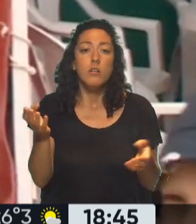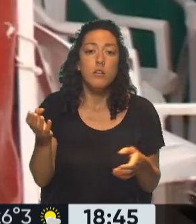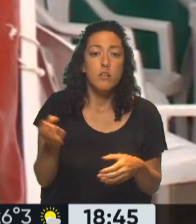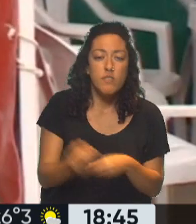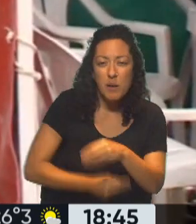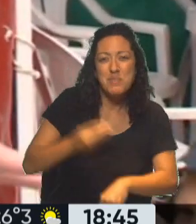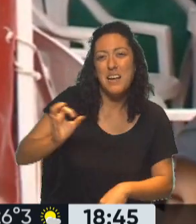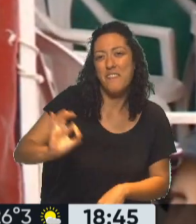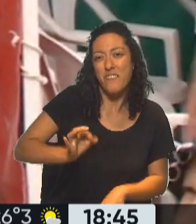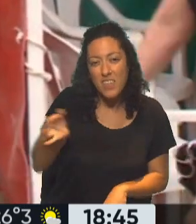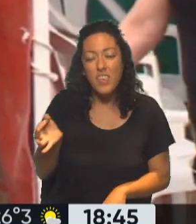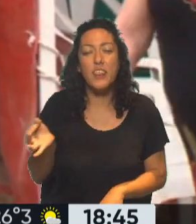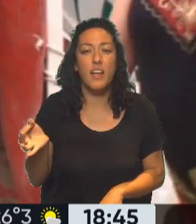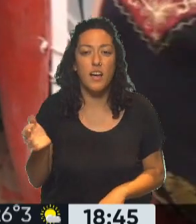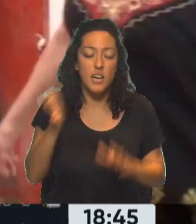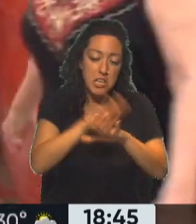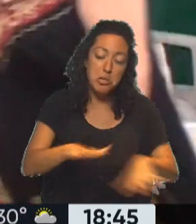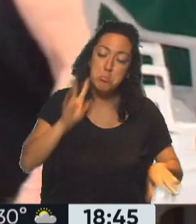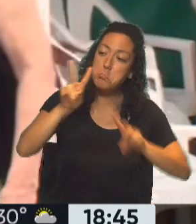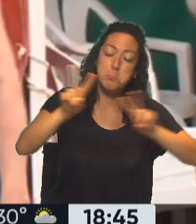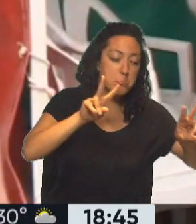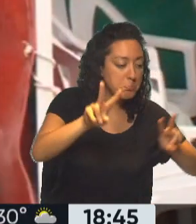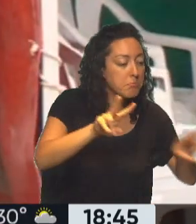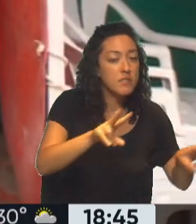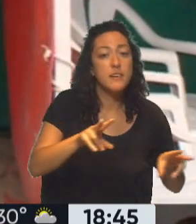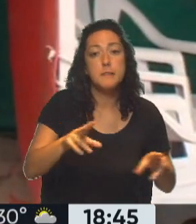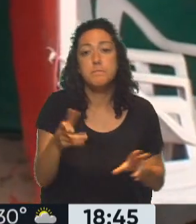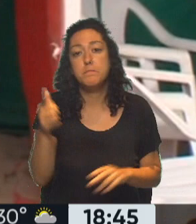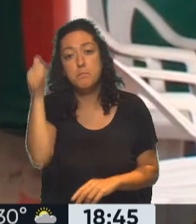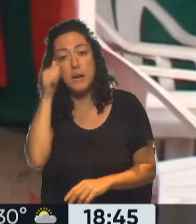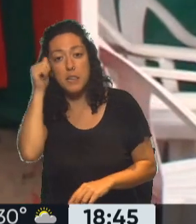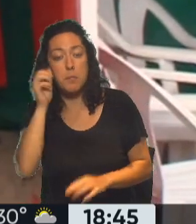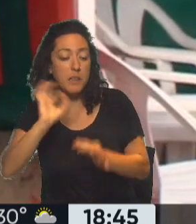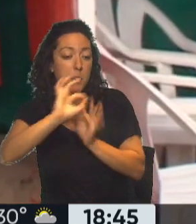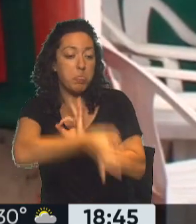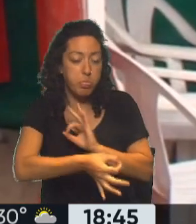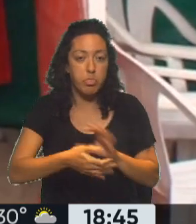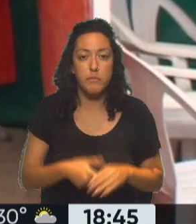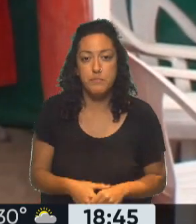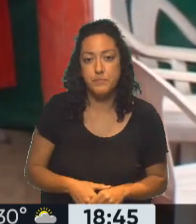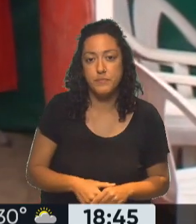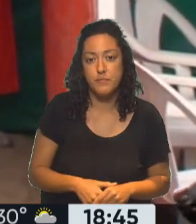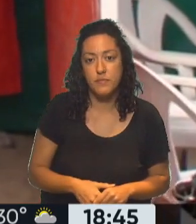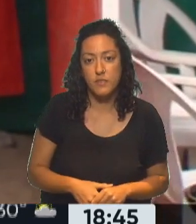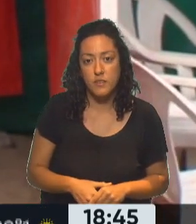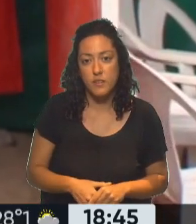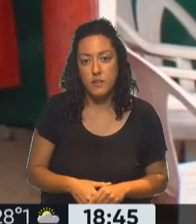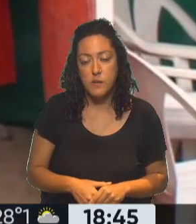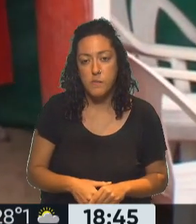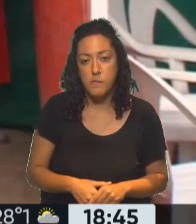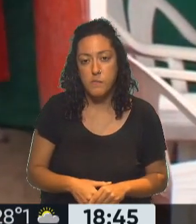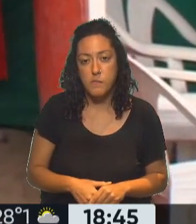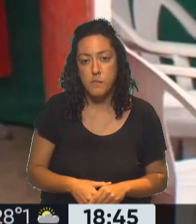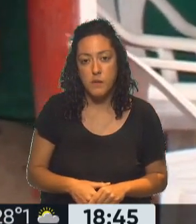muy, muy familiar. Se ven muchos chicos y están a escasos minutos de la gran ciudad que es Mar del Plata con todo lo que